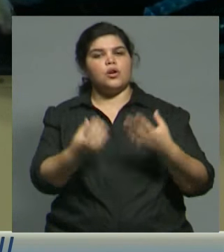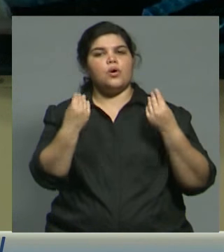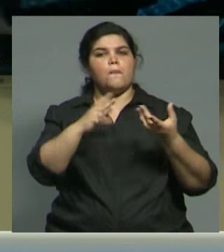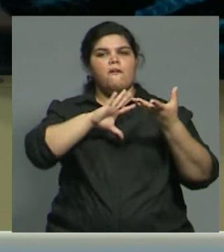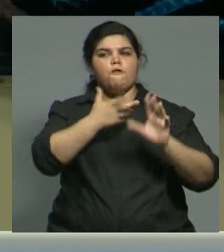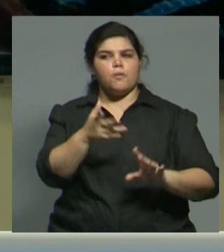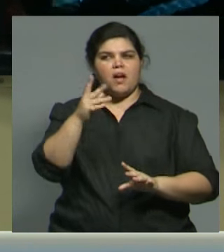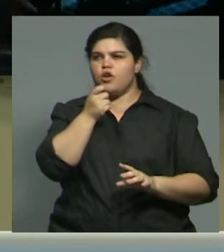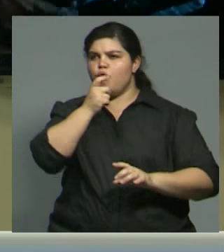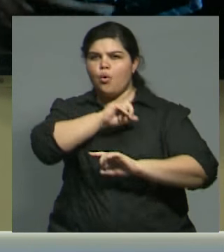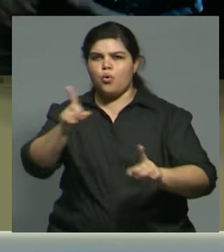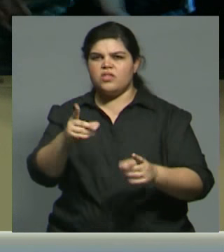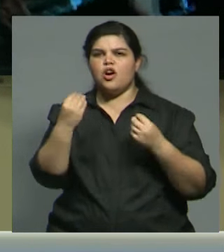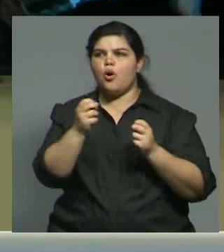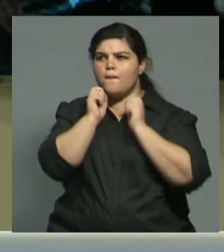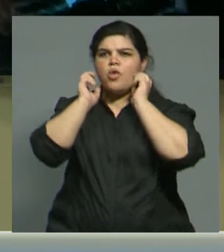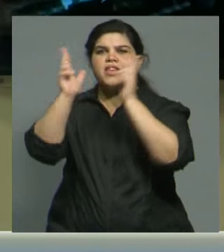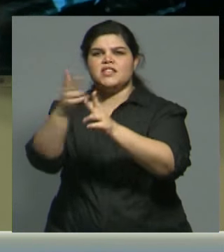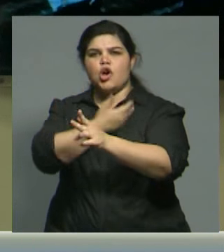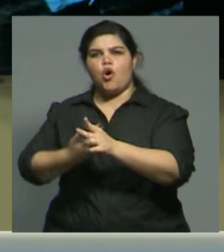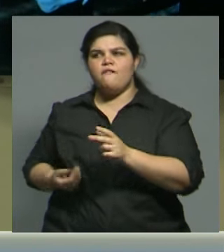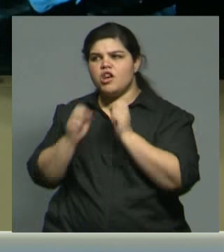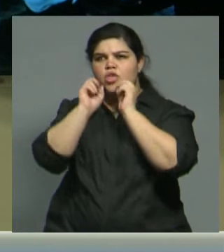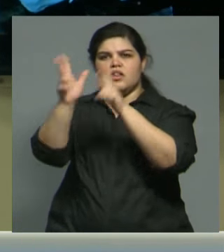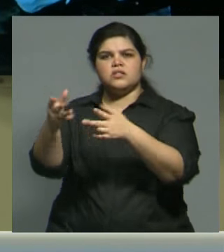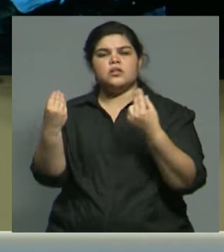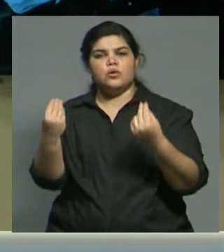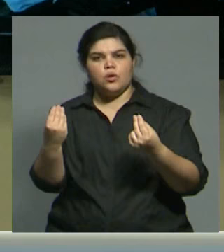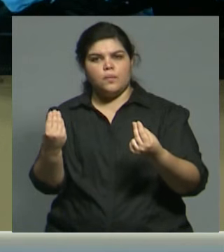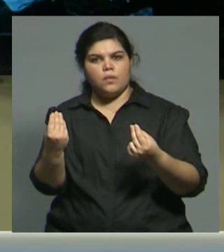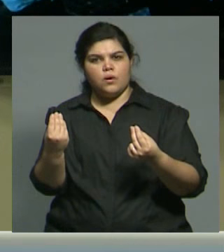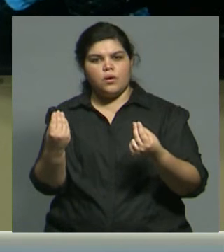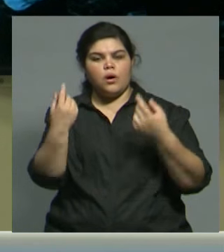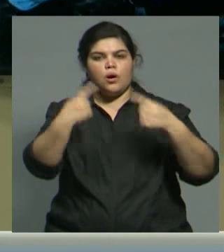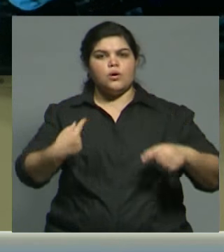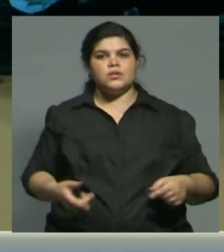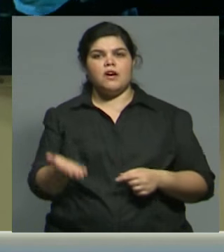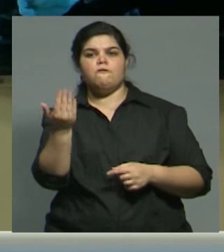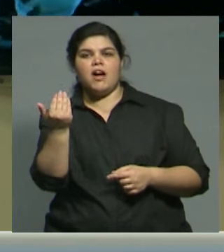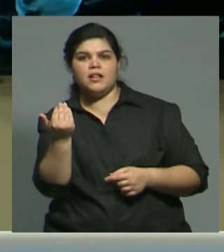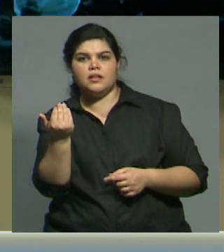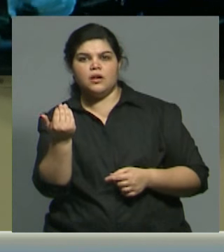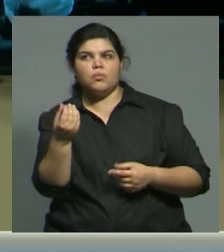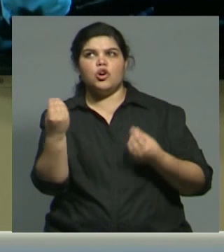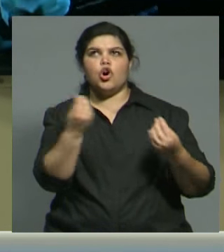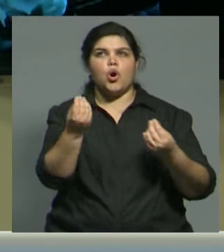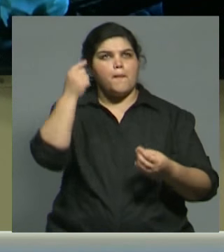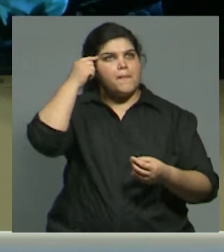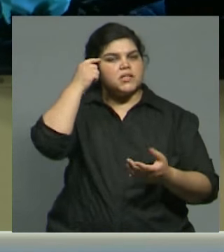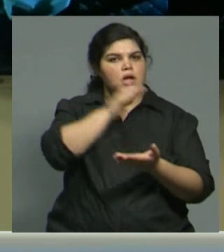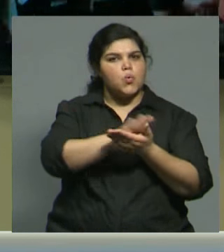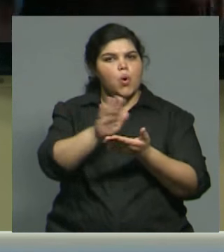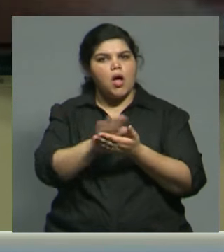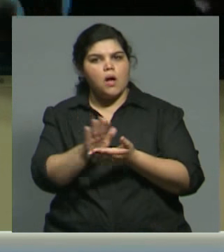con los gobiernos, cuáles son los canales institucionales que tenemos, si son insuficientes, cómo crear otros nuevos, a la vez que tenemos que discutir